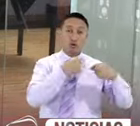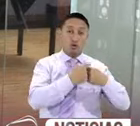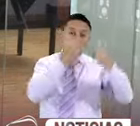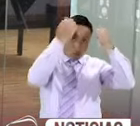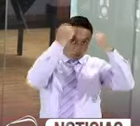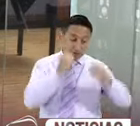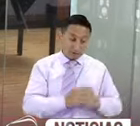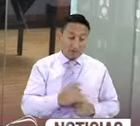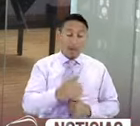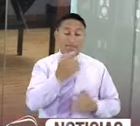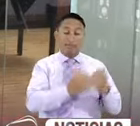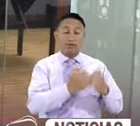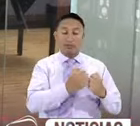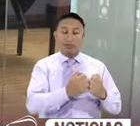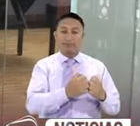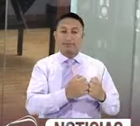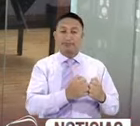de